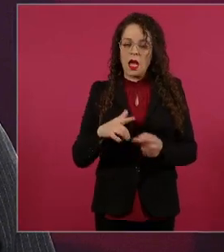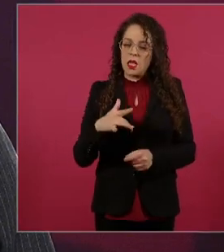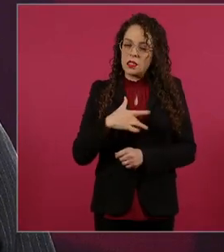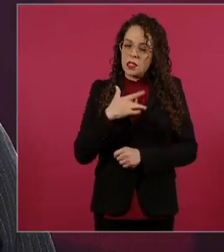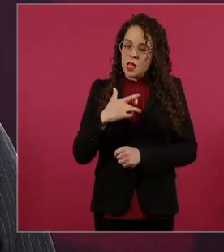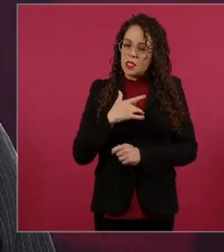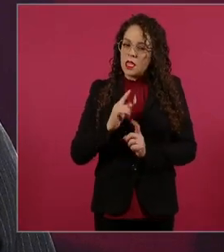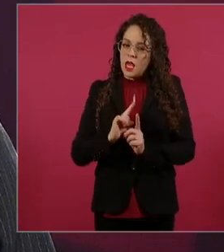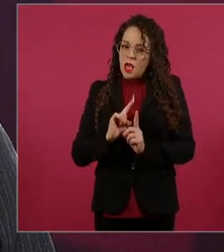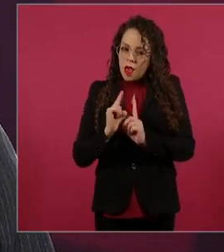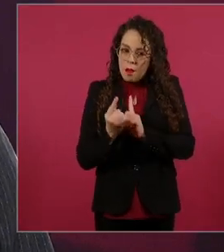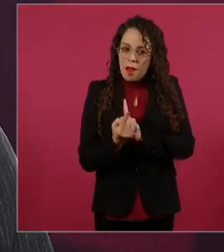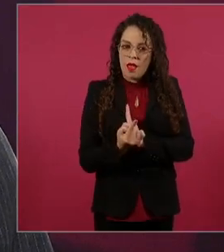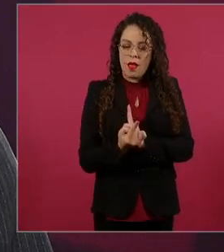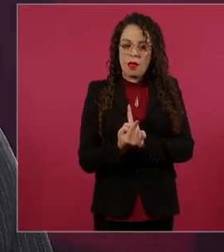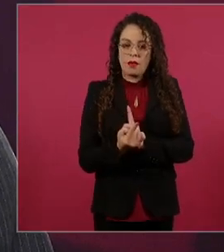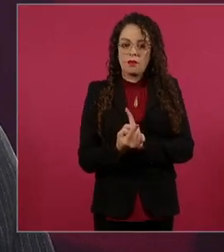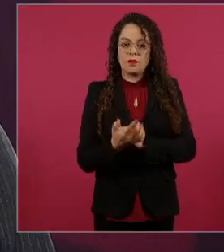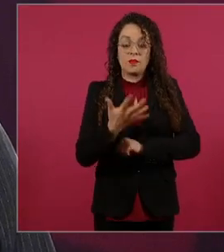Honesta